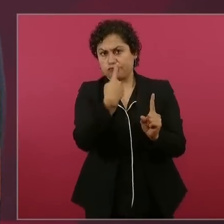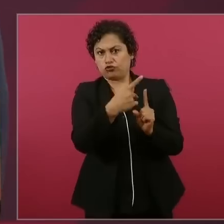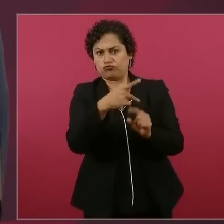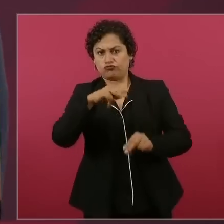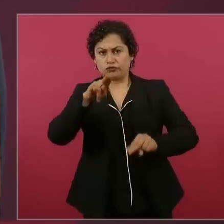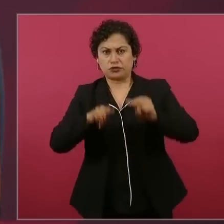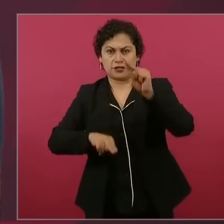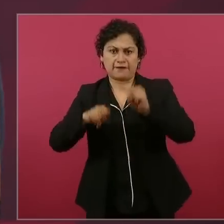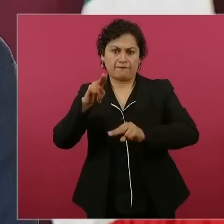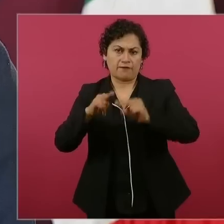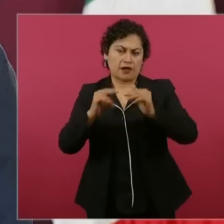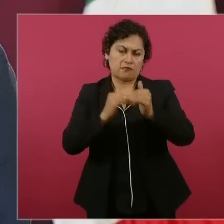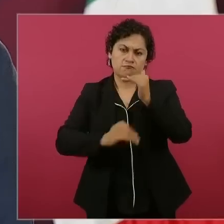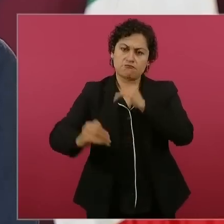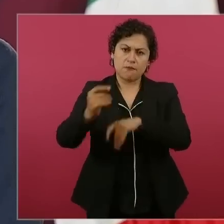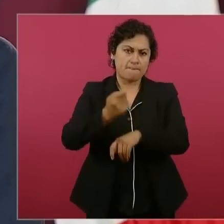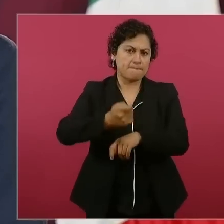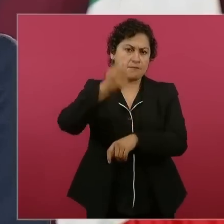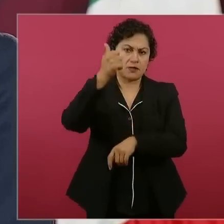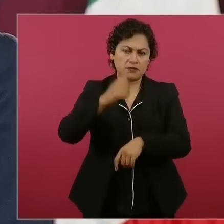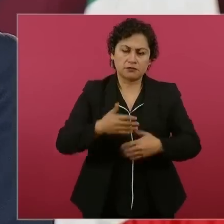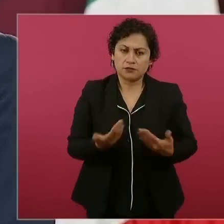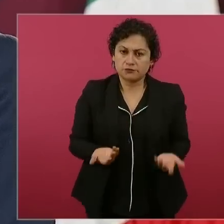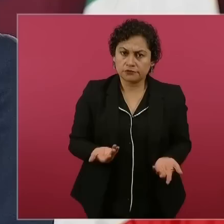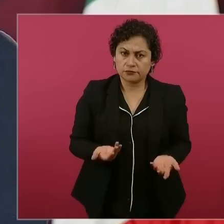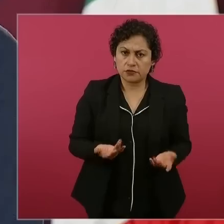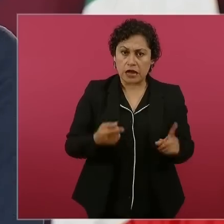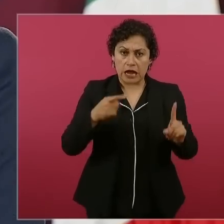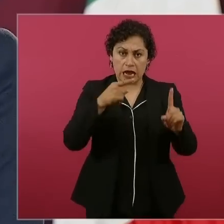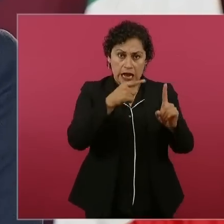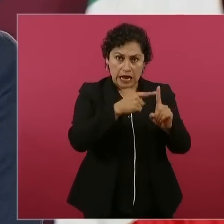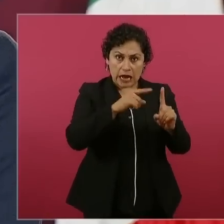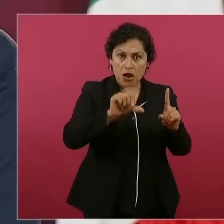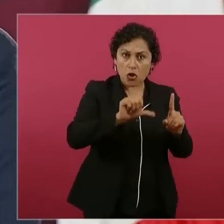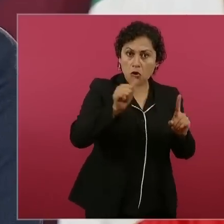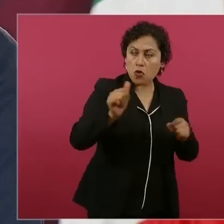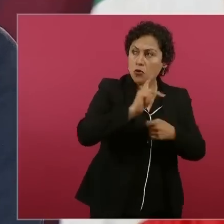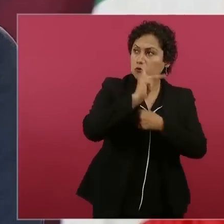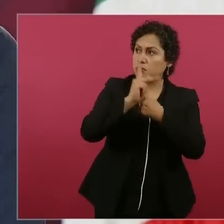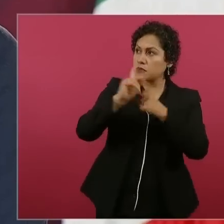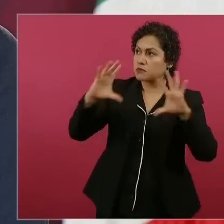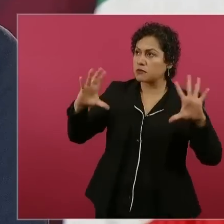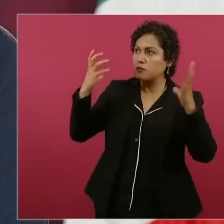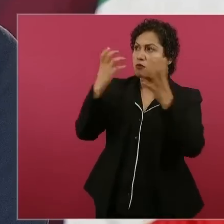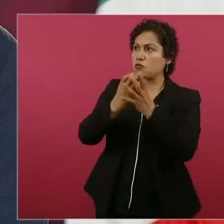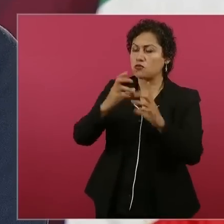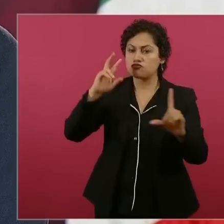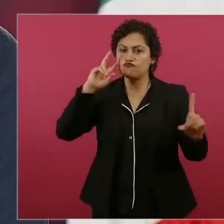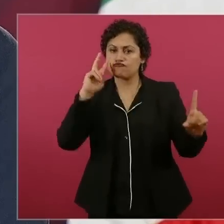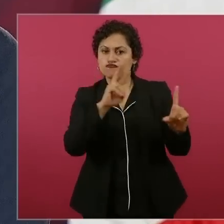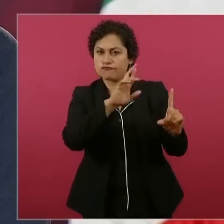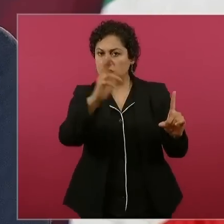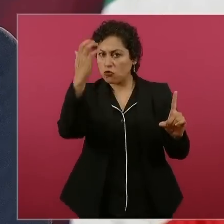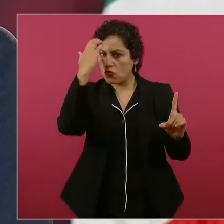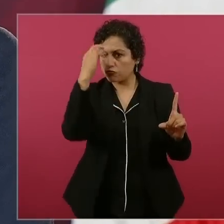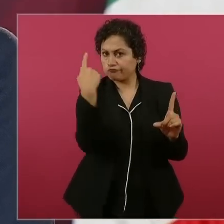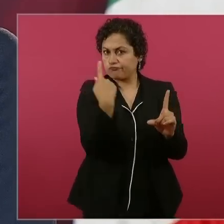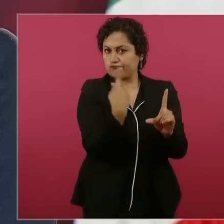Es reconocido mundialmente por su especialidad.